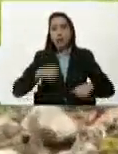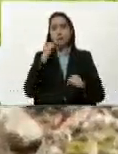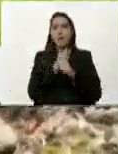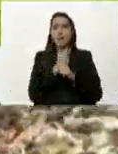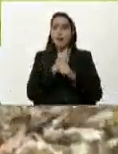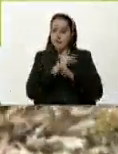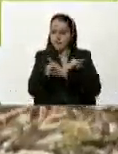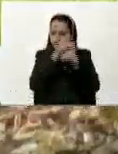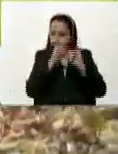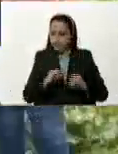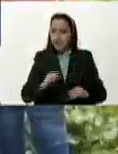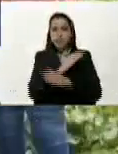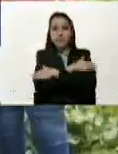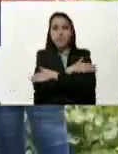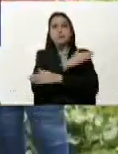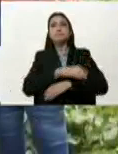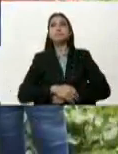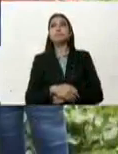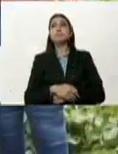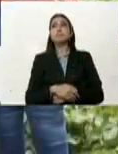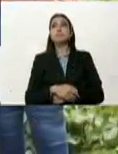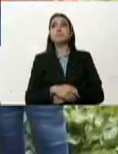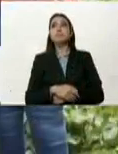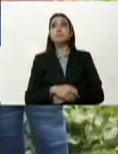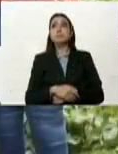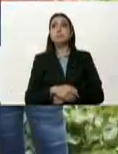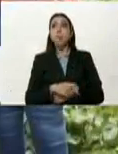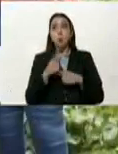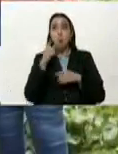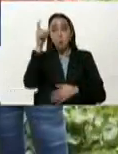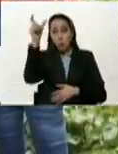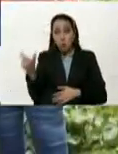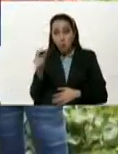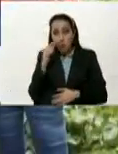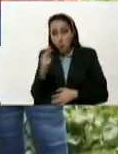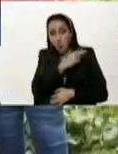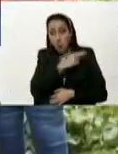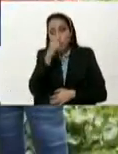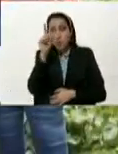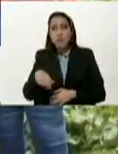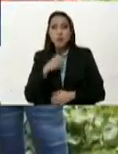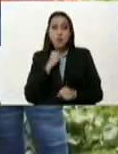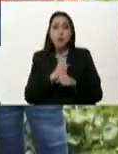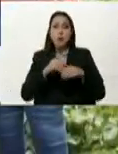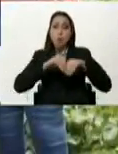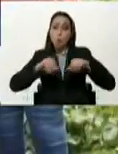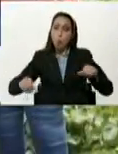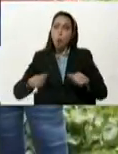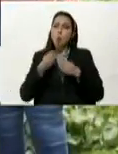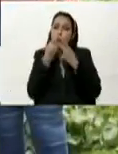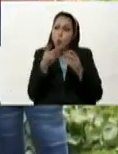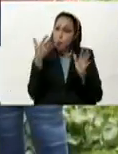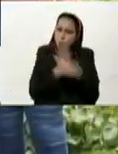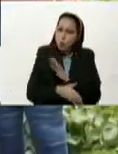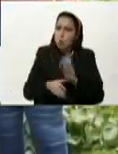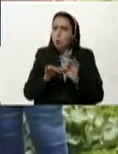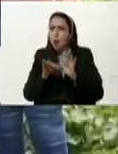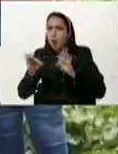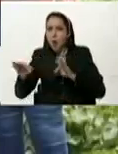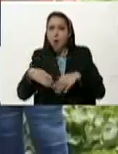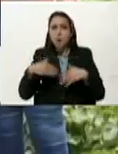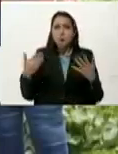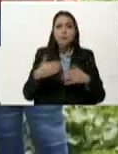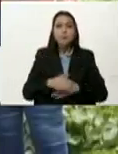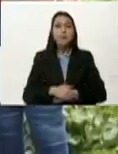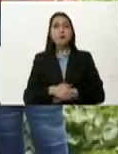presidente presidente aquí tenemos al productor juan carlos escalante para que nos hable sobre el municipio jáuregui la gran producción que tenemos acá con carlos